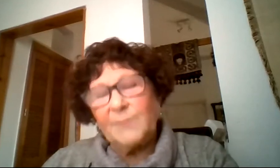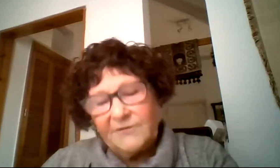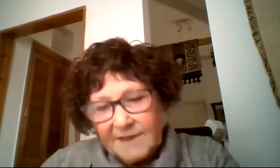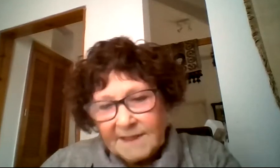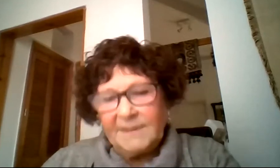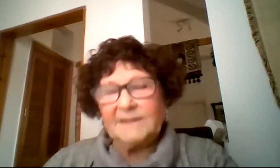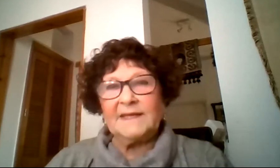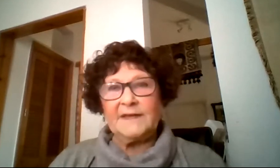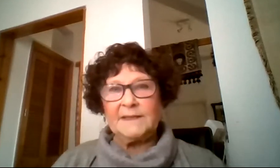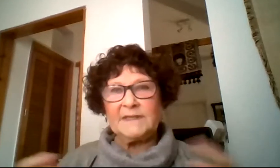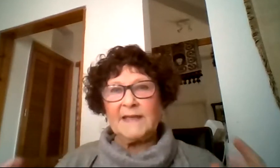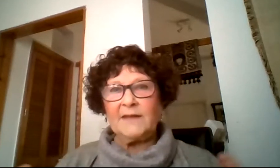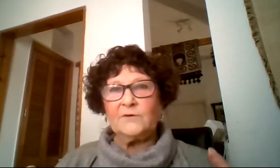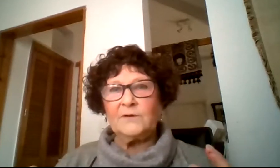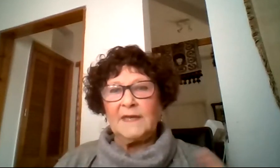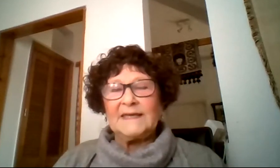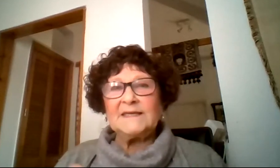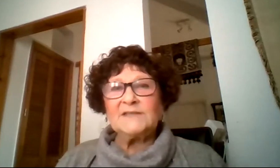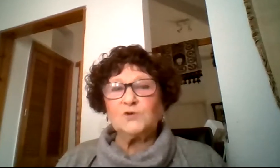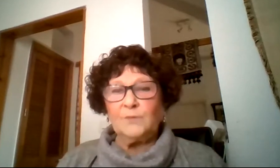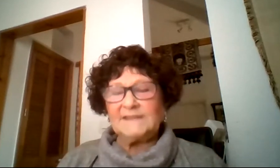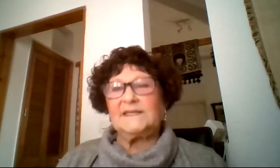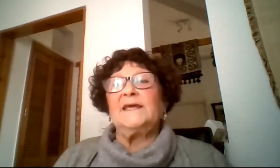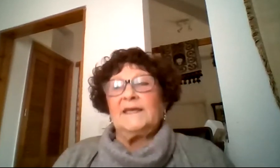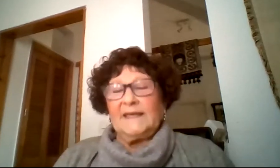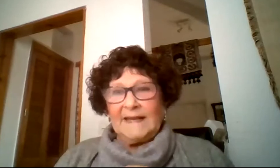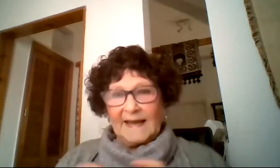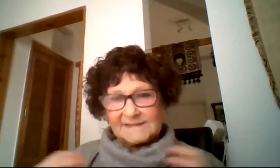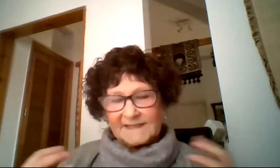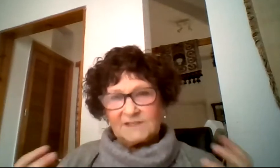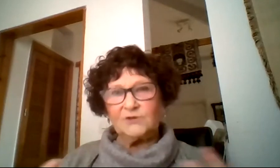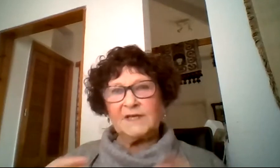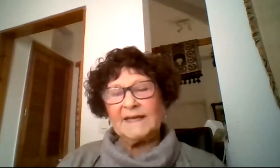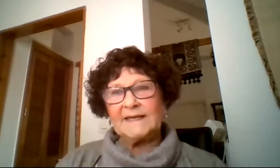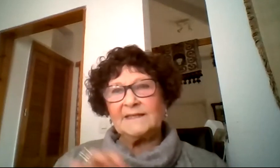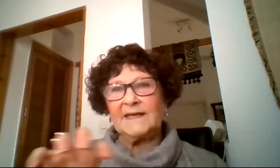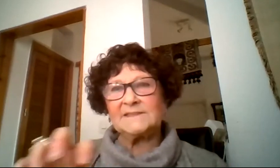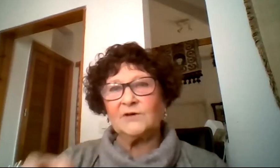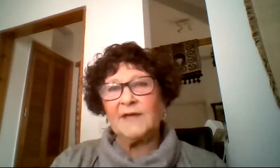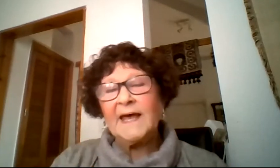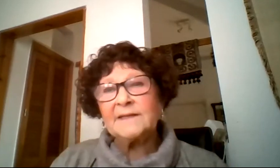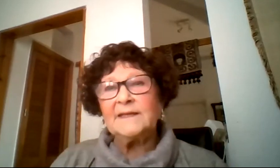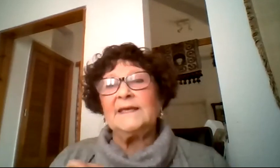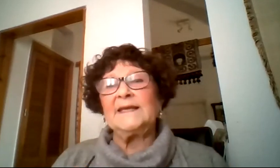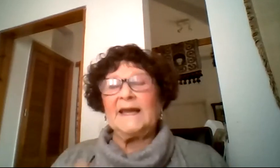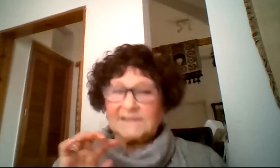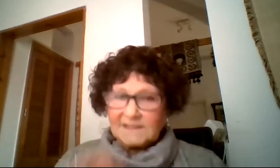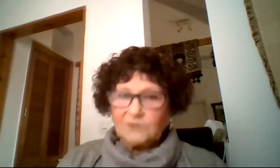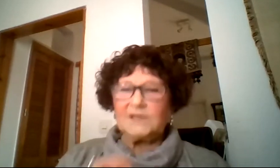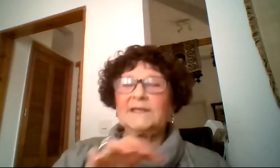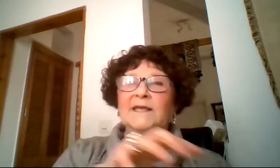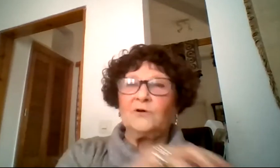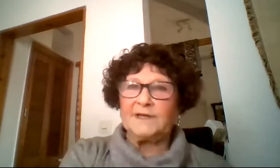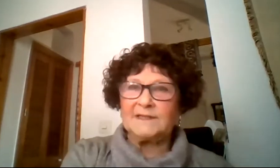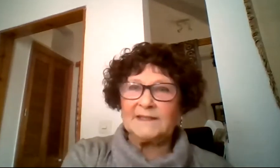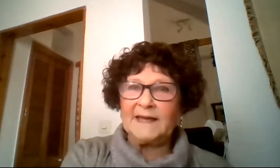estar perfectamente delimitado y a su vez el acceso tiene que direccionar, el acceso